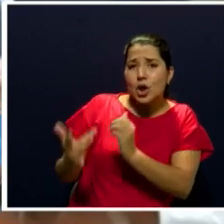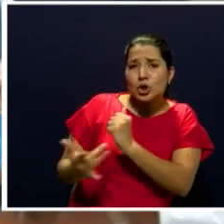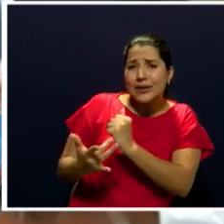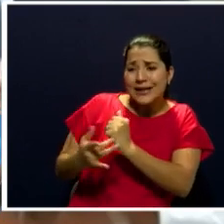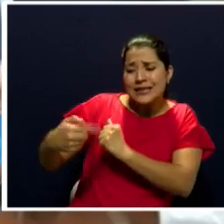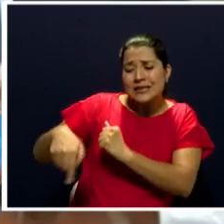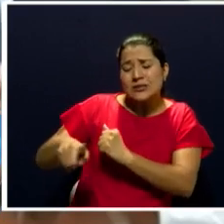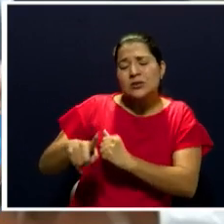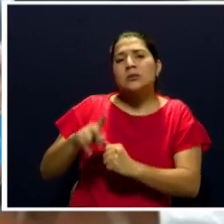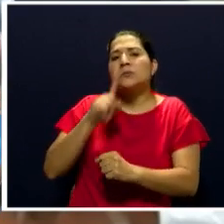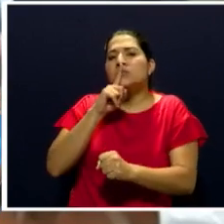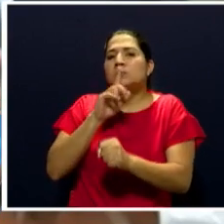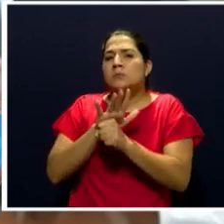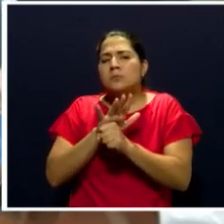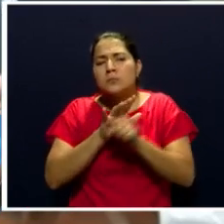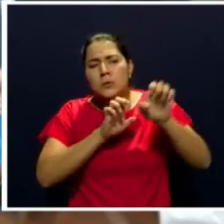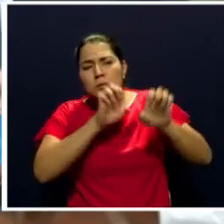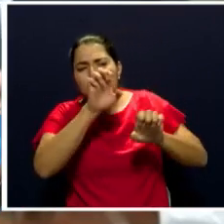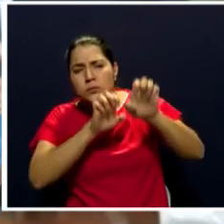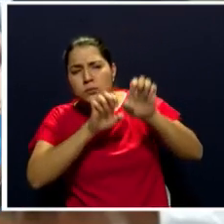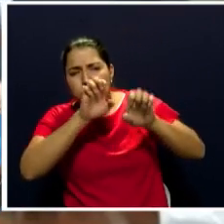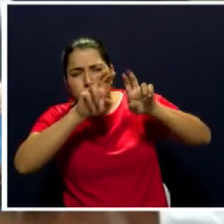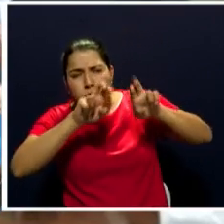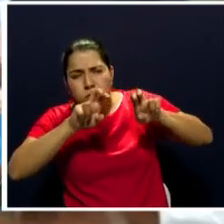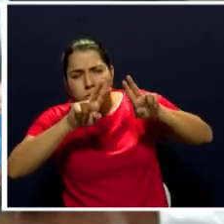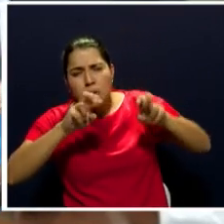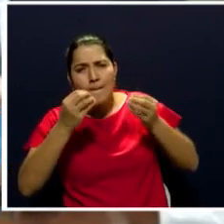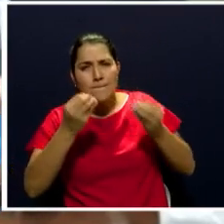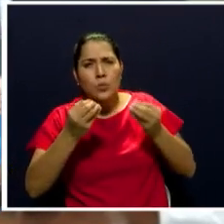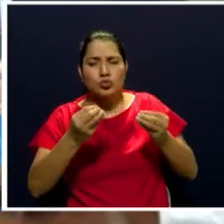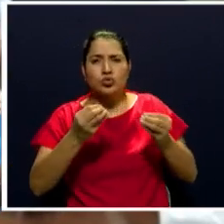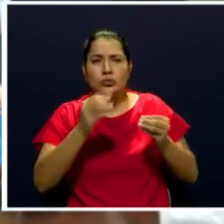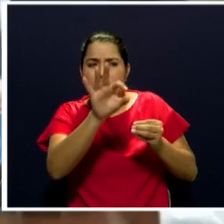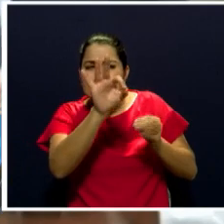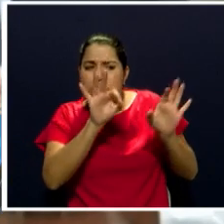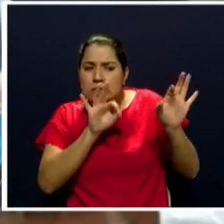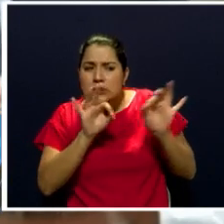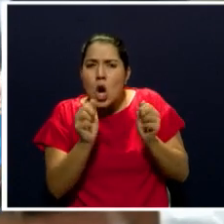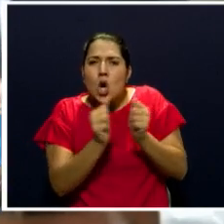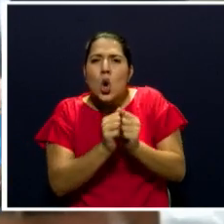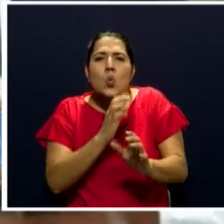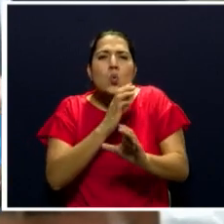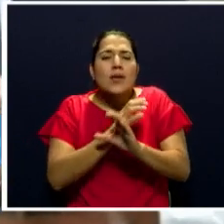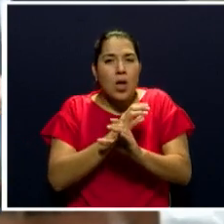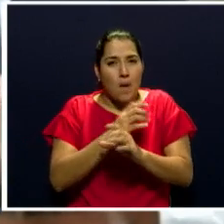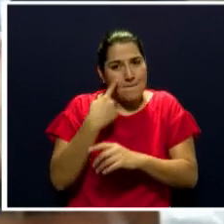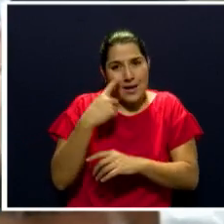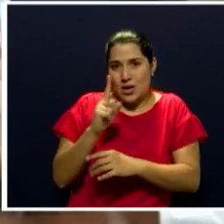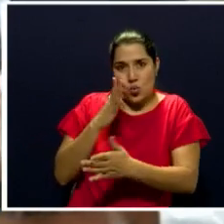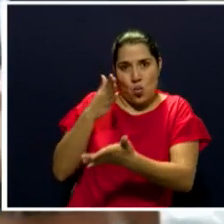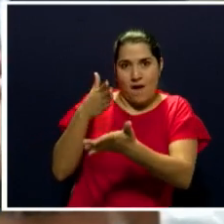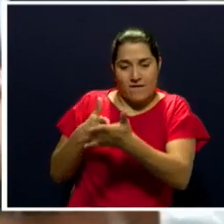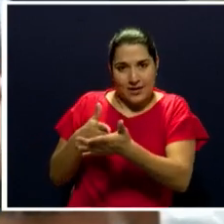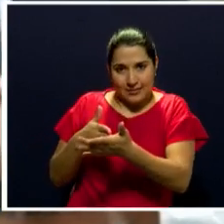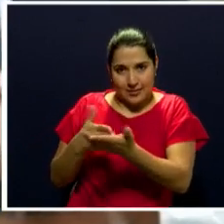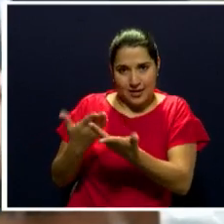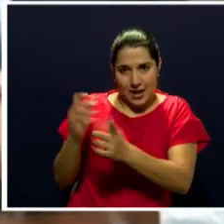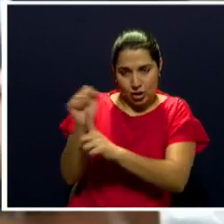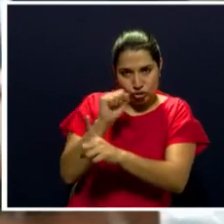bien concienzuda de cada una de las personas para no afectar el tema de la criminalidad que tanto ha costado, que